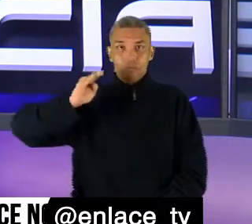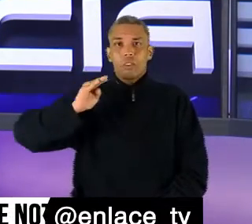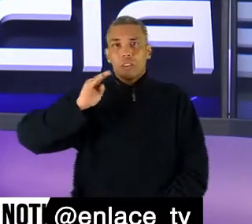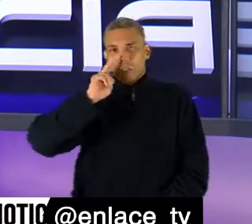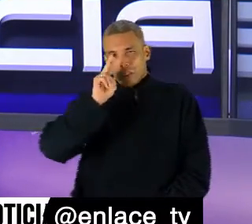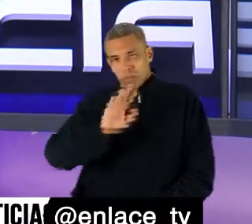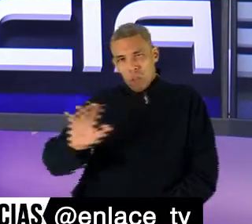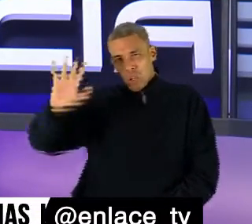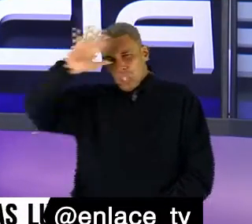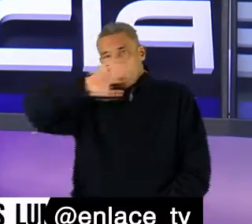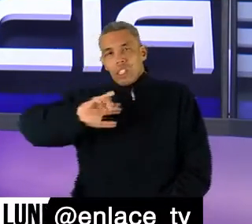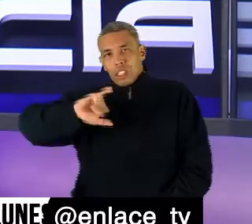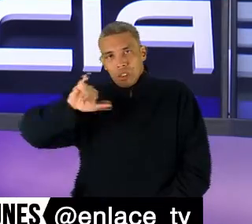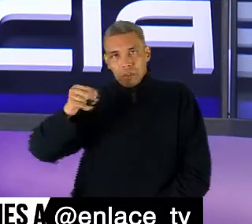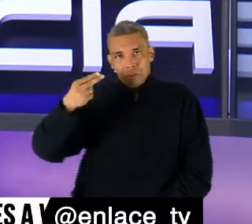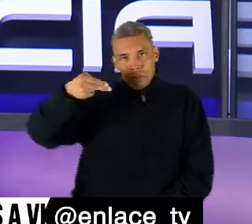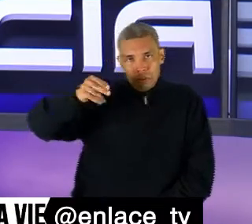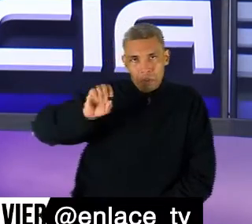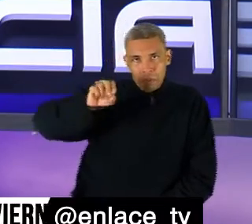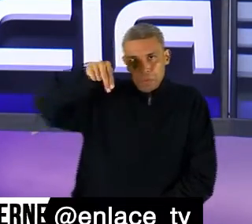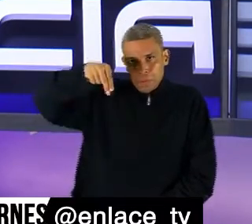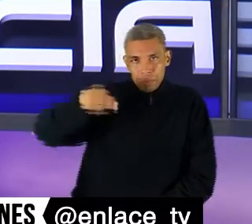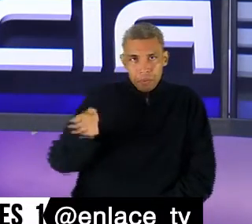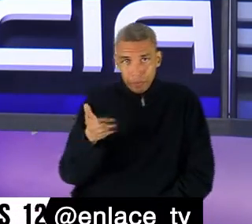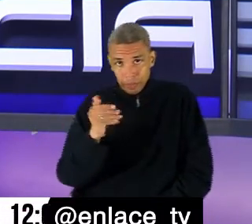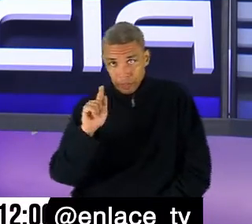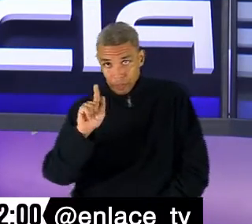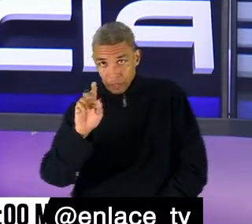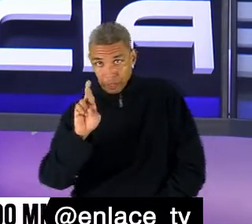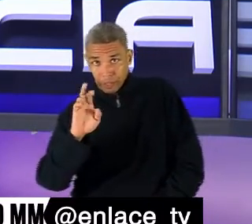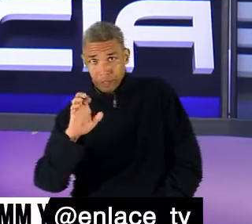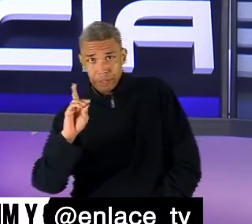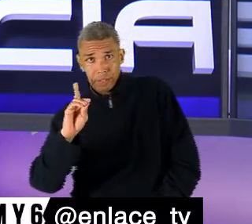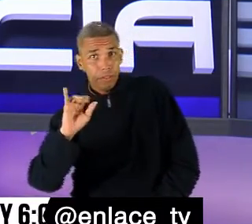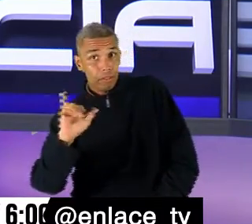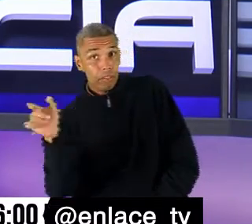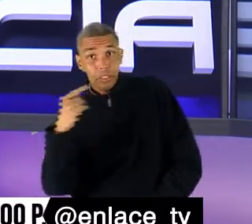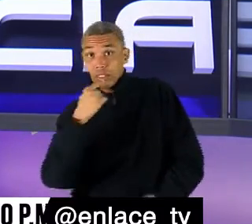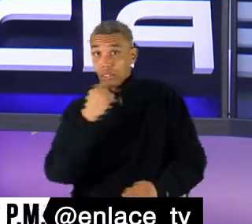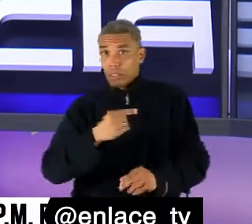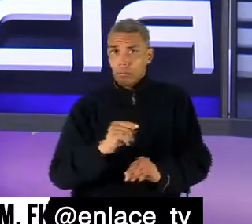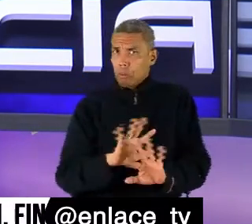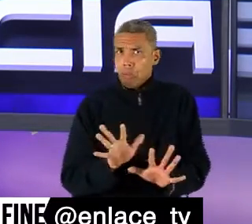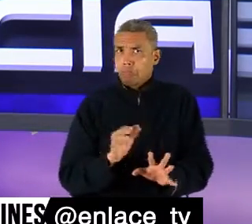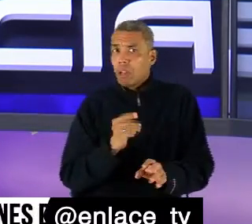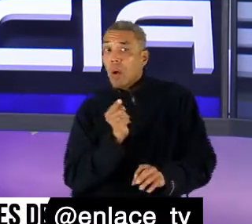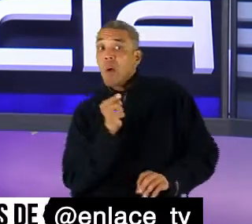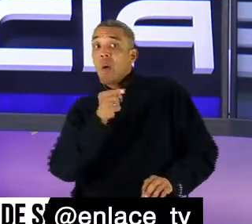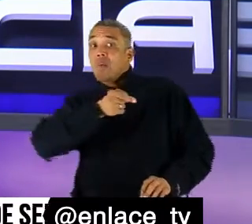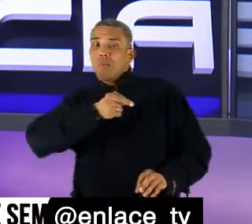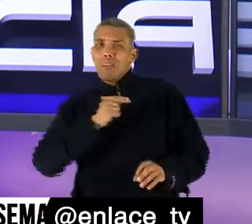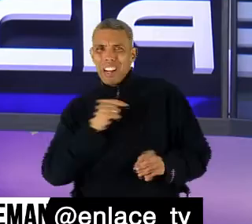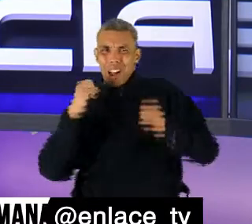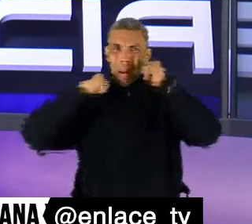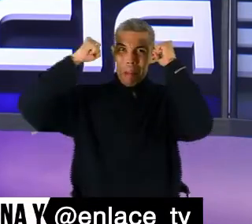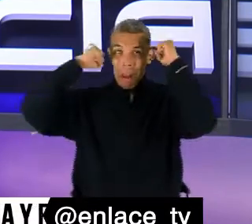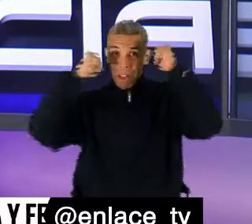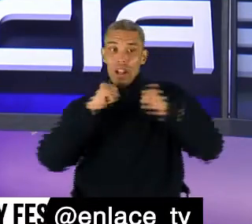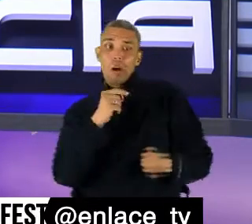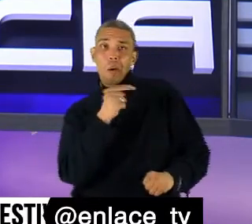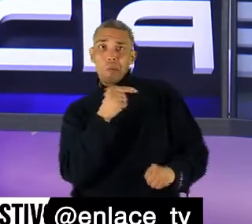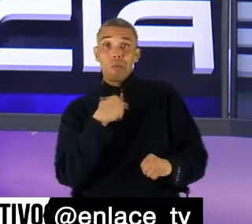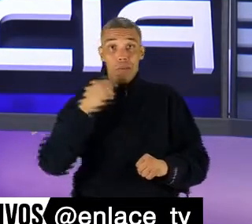Magdalena Medio, manifiesta que el sector permanece bajo control. No se ha registrado ningún conato de desorden público en esta zona de la